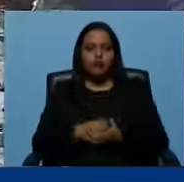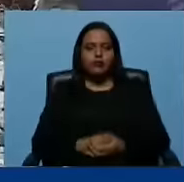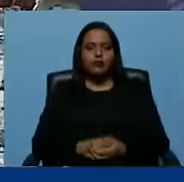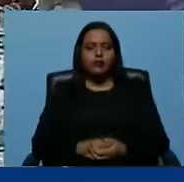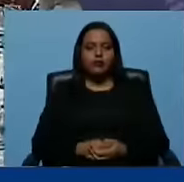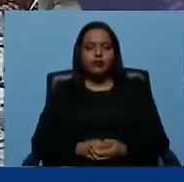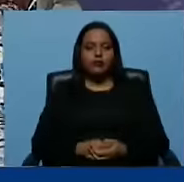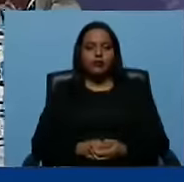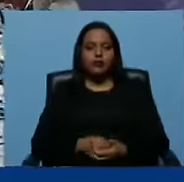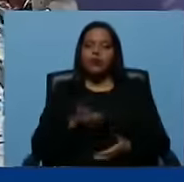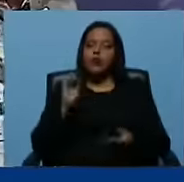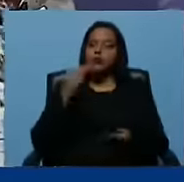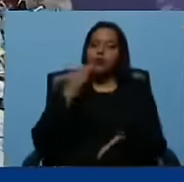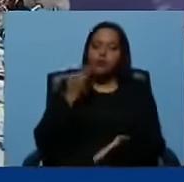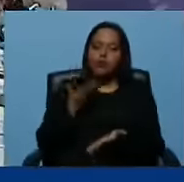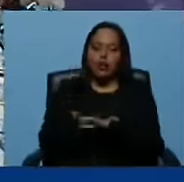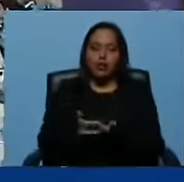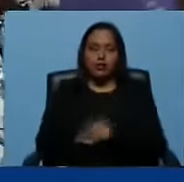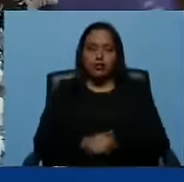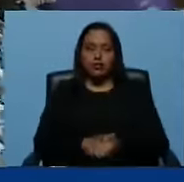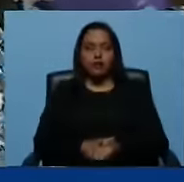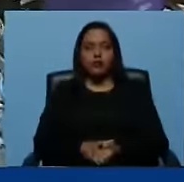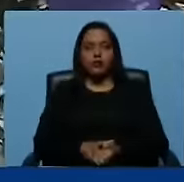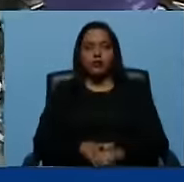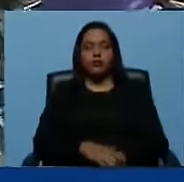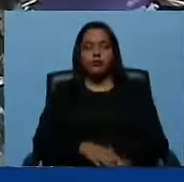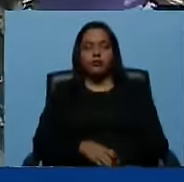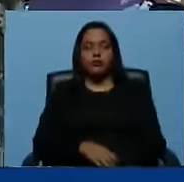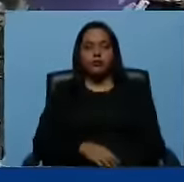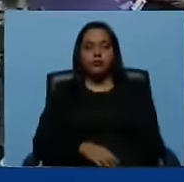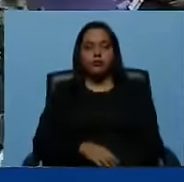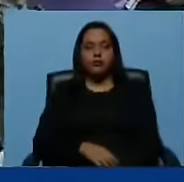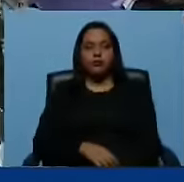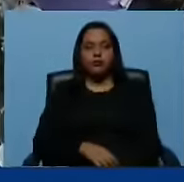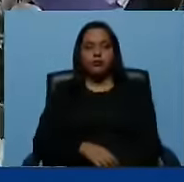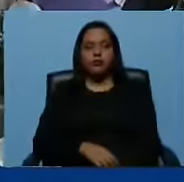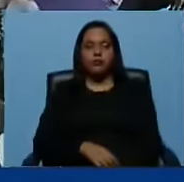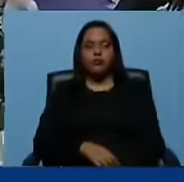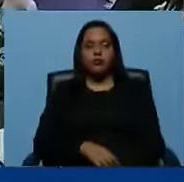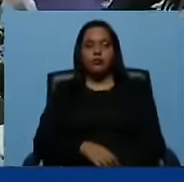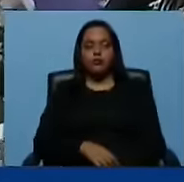Bueno, muchas gracias con las propuestas que han traído.